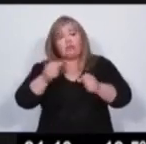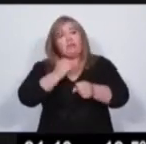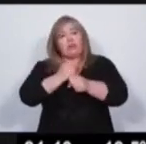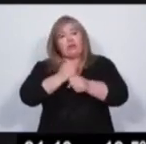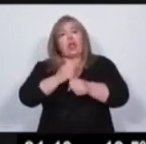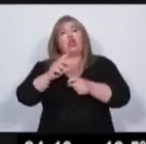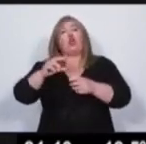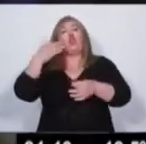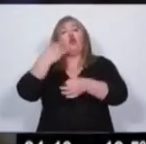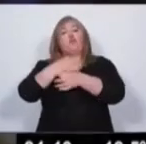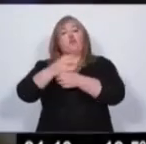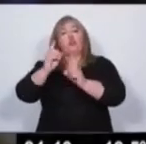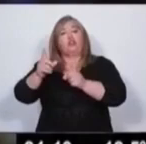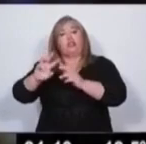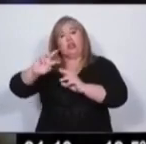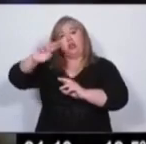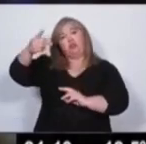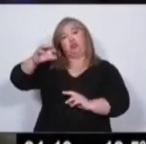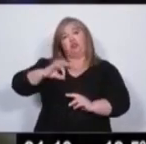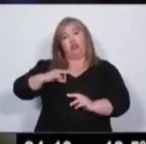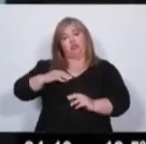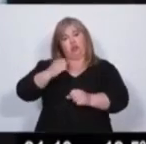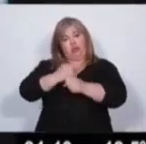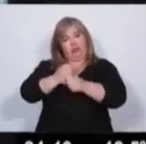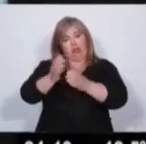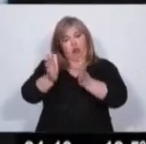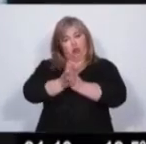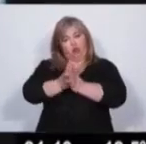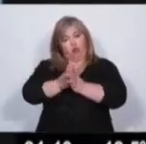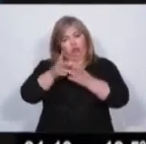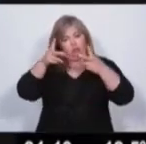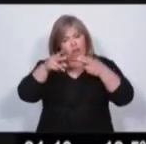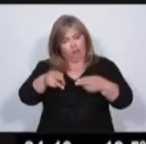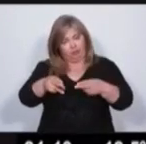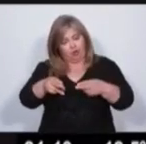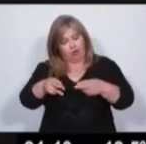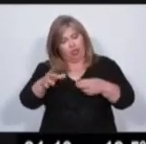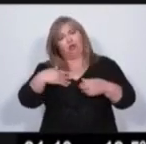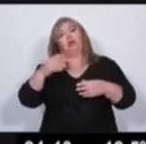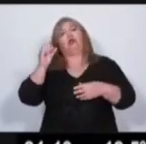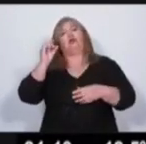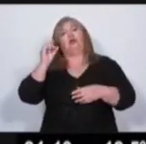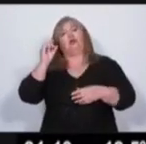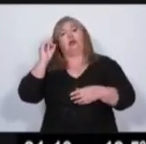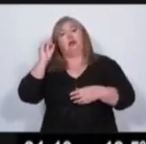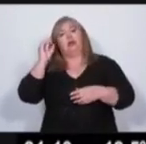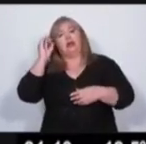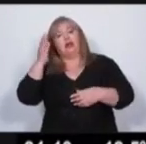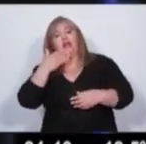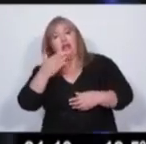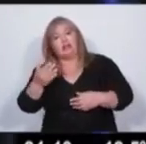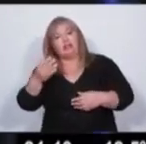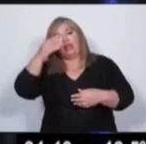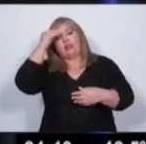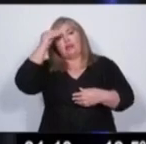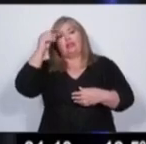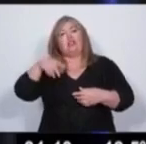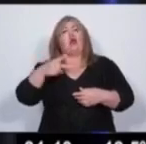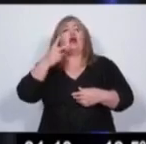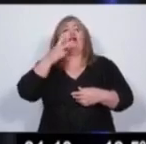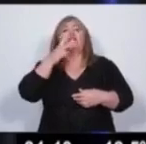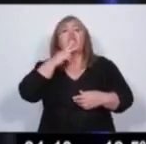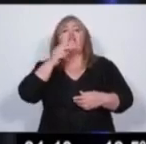para aplicarlo a partir de marche ha llegado el momento del candidato del partido verde Mario Badillo